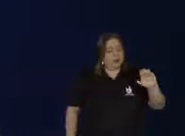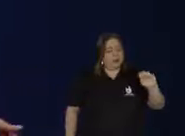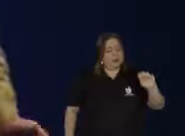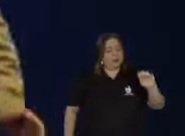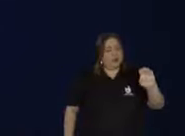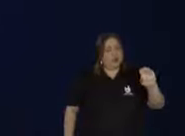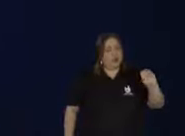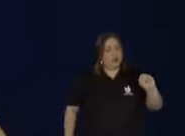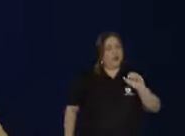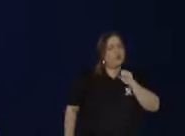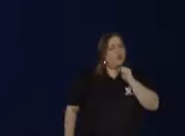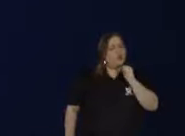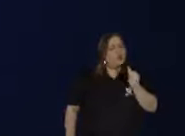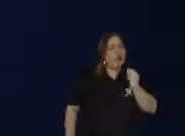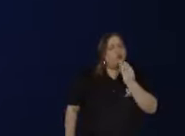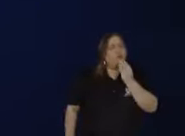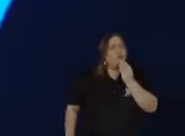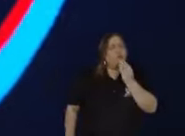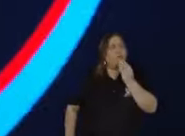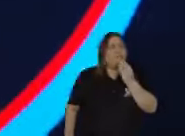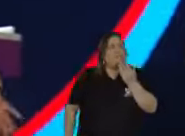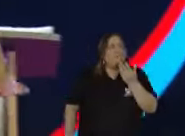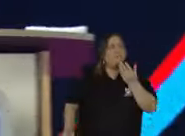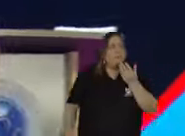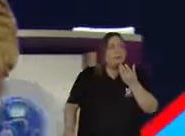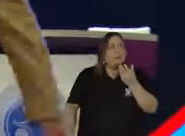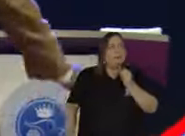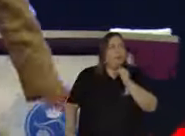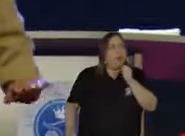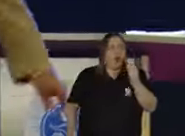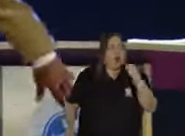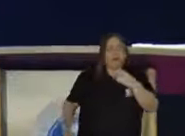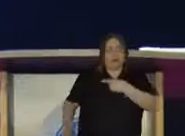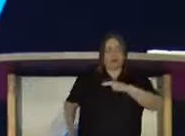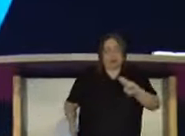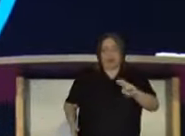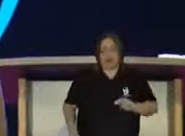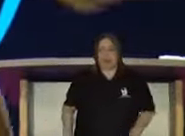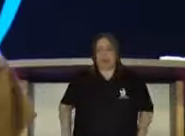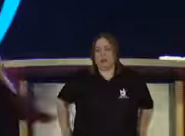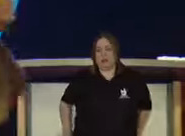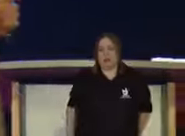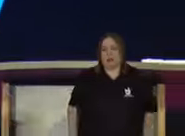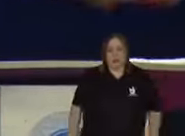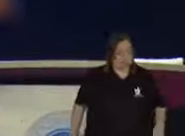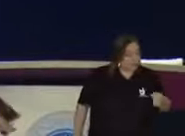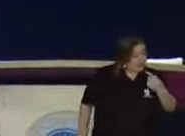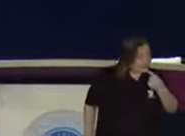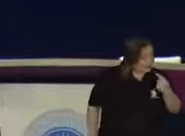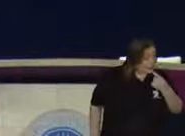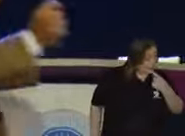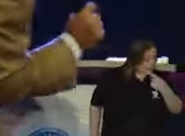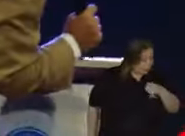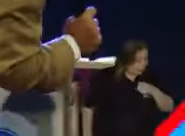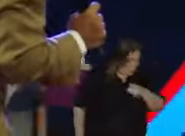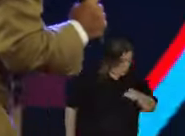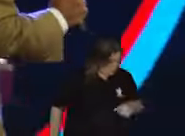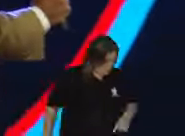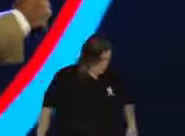diezmaban mejor que nadie y creían en la resurrección, Jesús lo dijo, ustedes son sepulcros pintados de